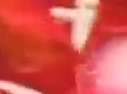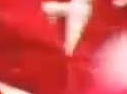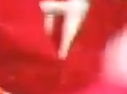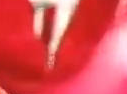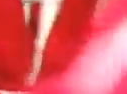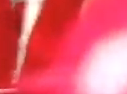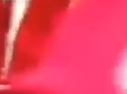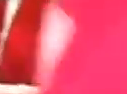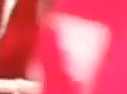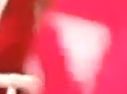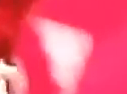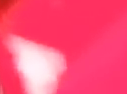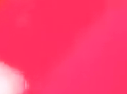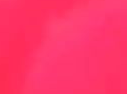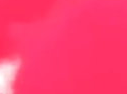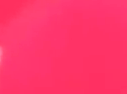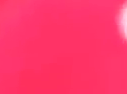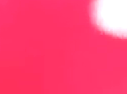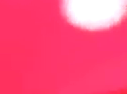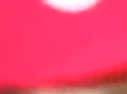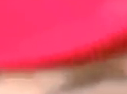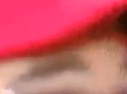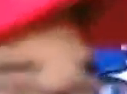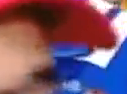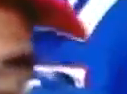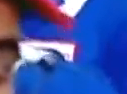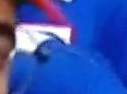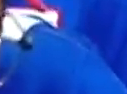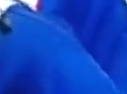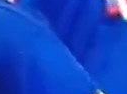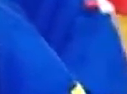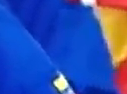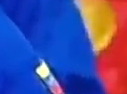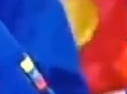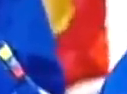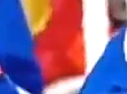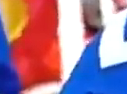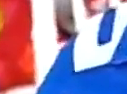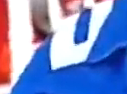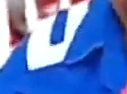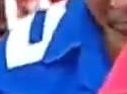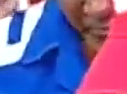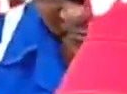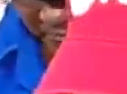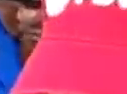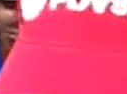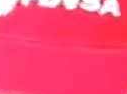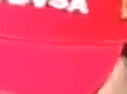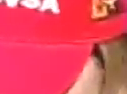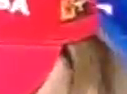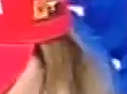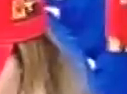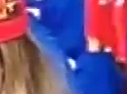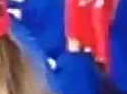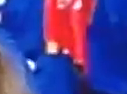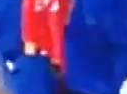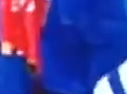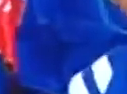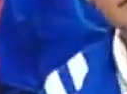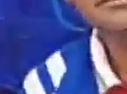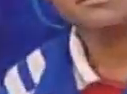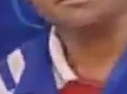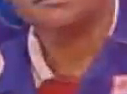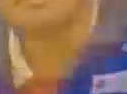social. Ya habían fracasado en el golpe de Estado del 11 de abril de 2002 y apostaron en esta